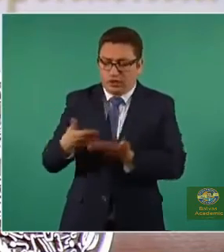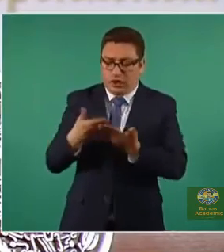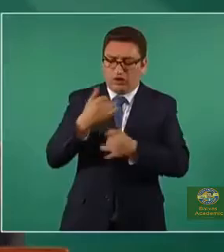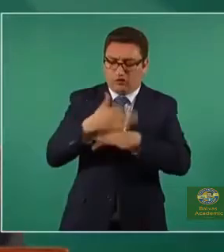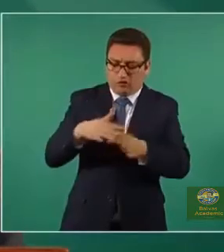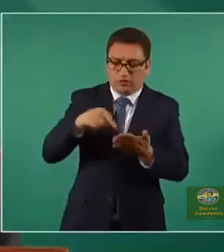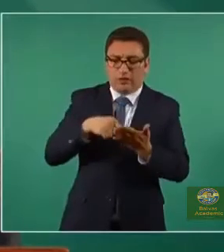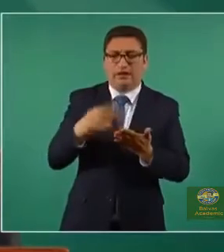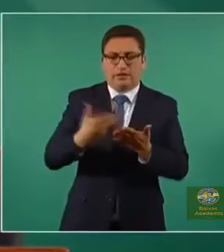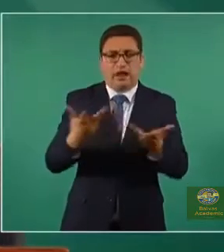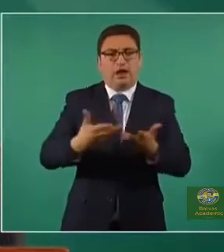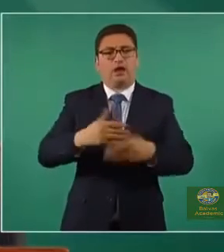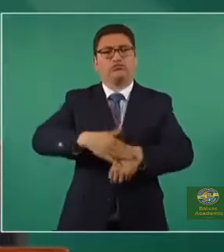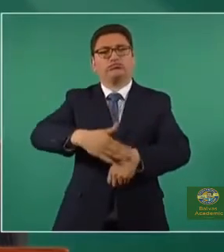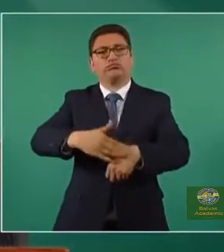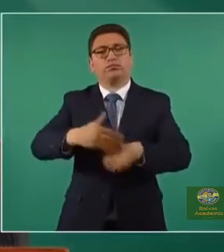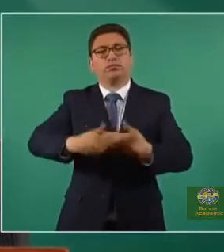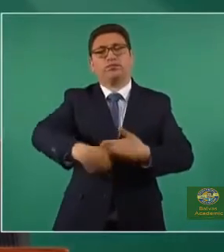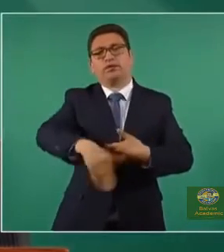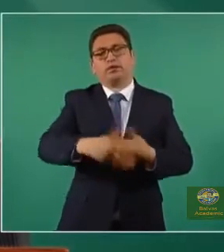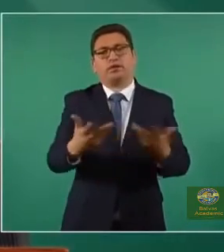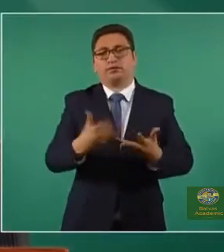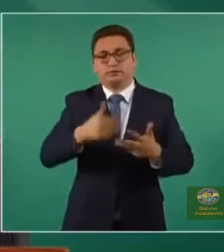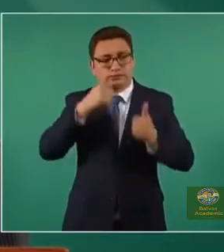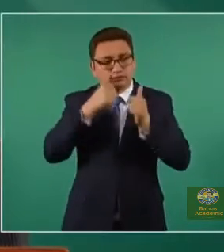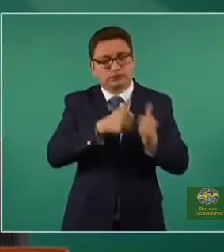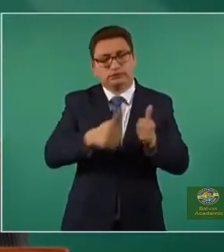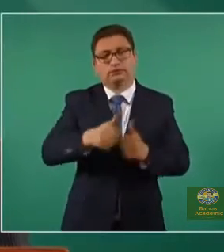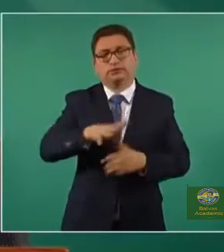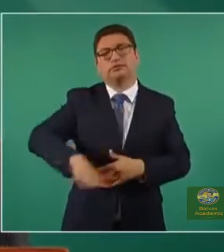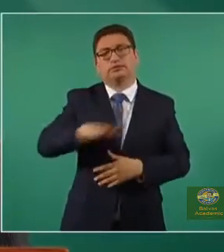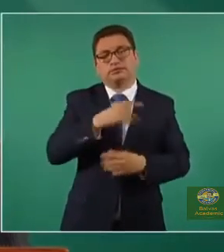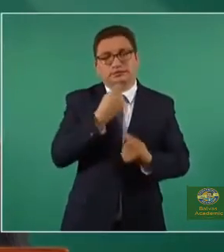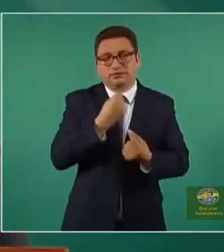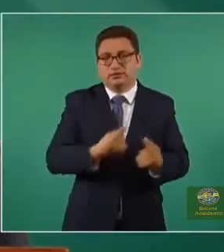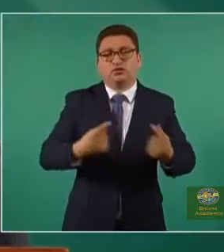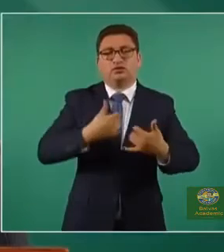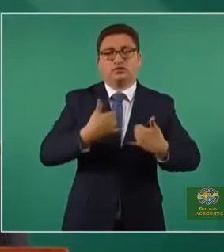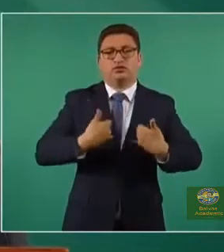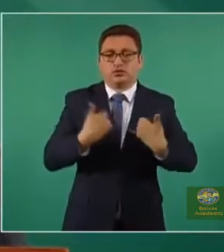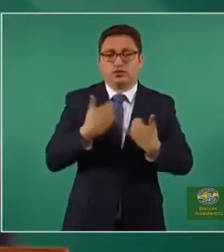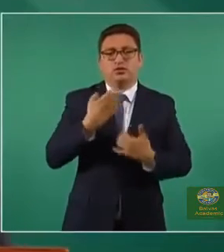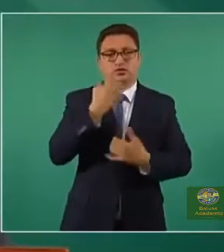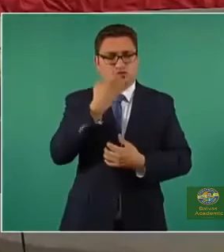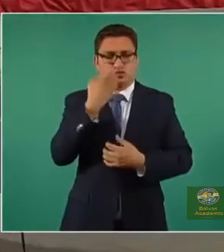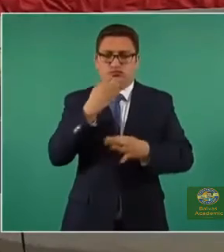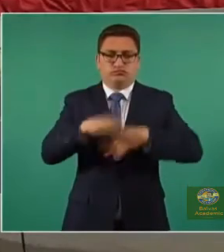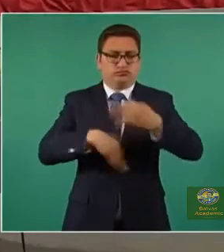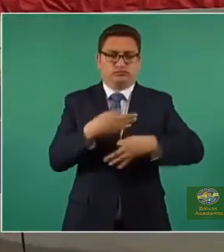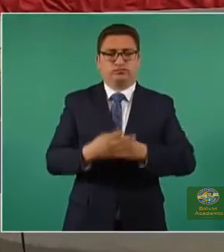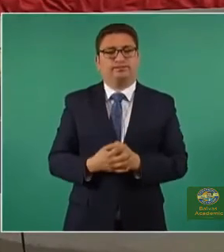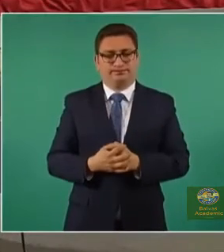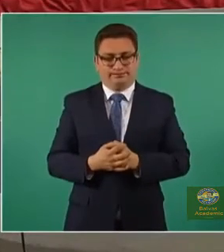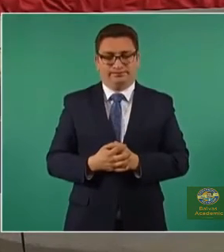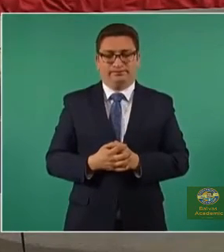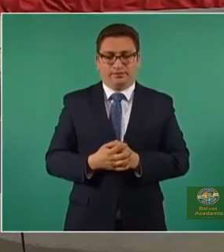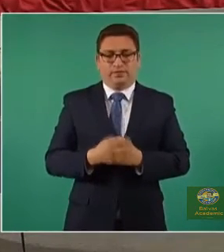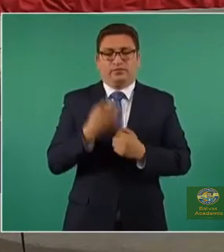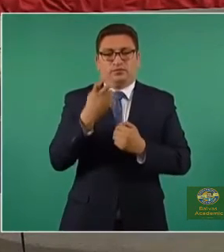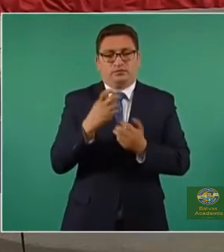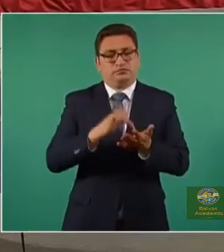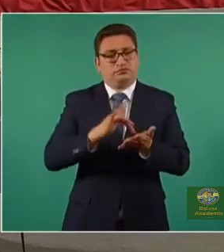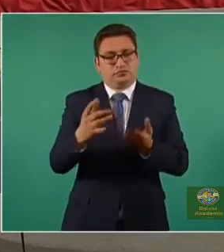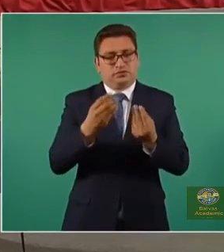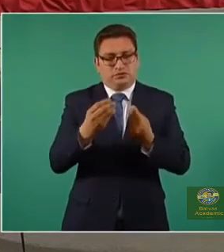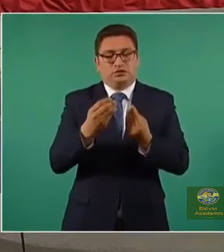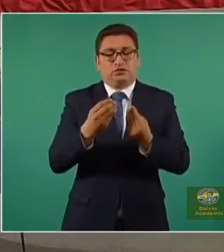de acciones tendientes precisamente a esa atención a nuestra comunidad escolar. Por ello, agradezco mucho y bueno, voy a